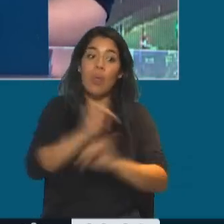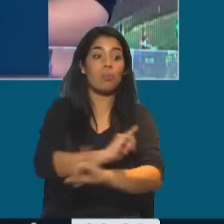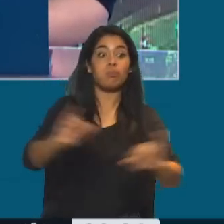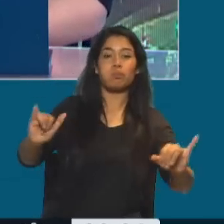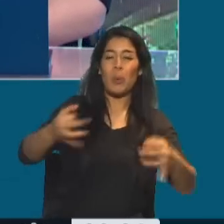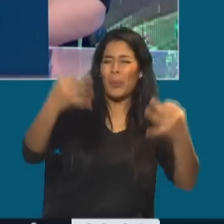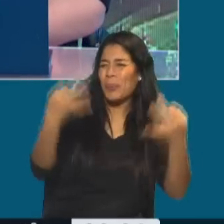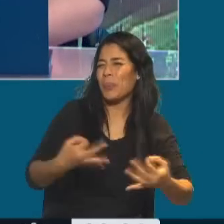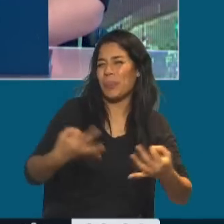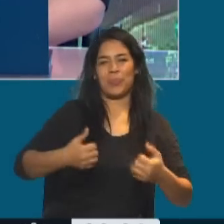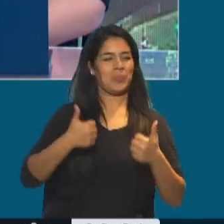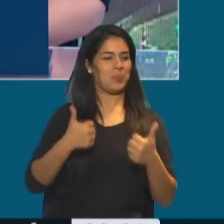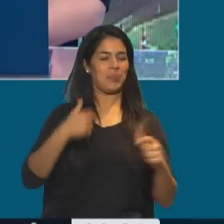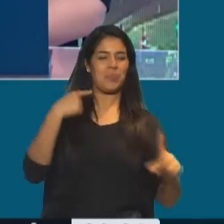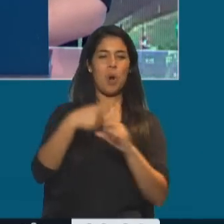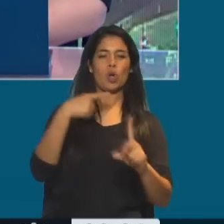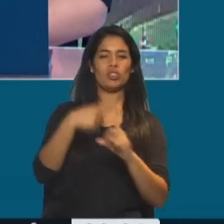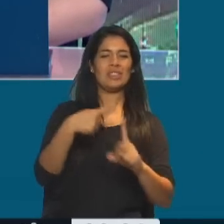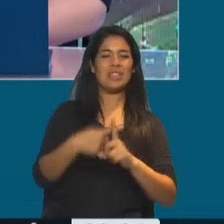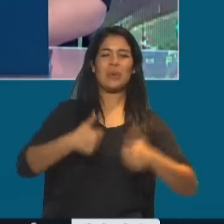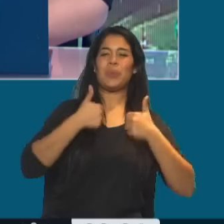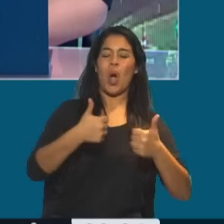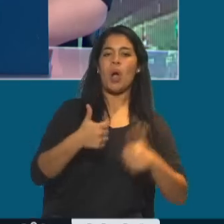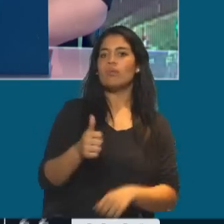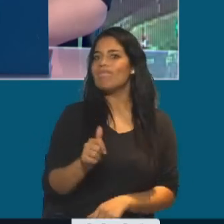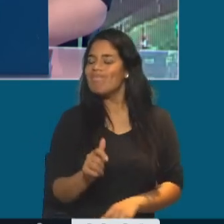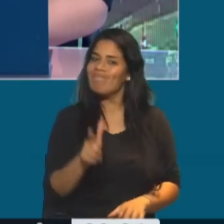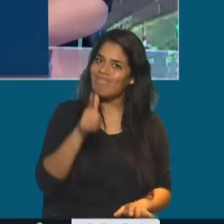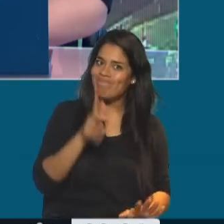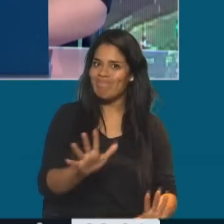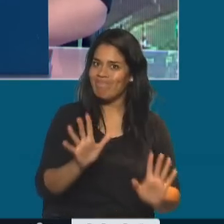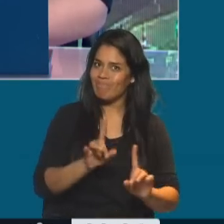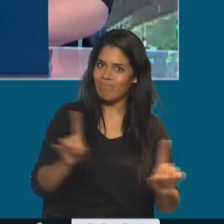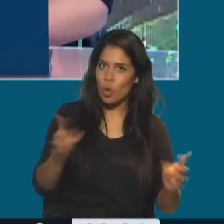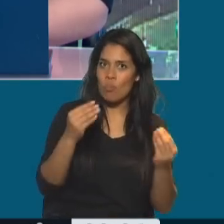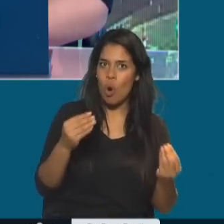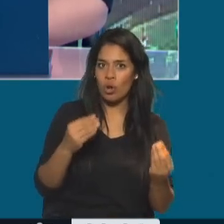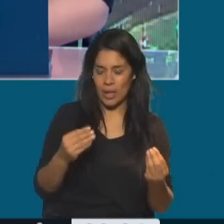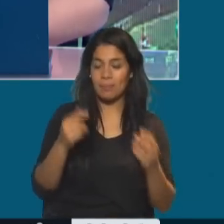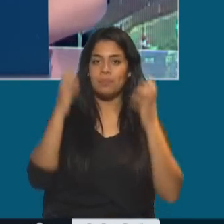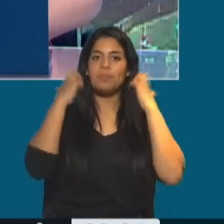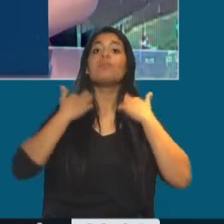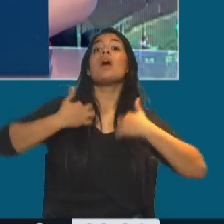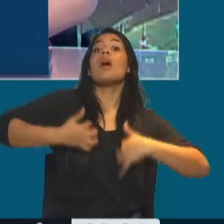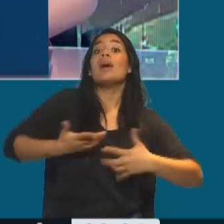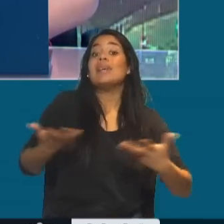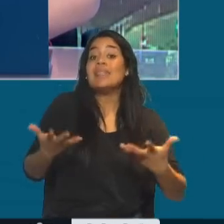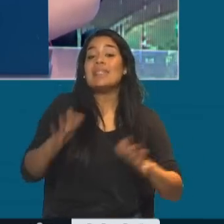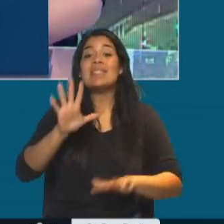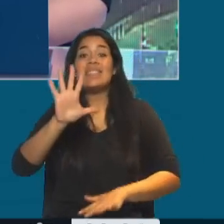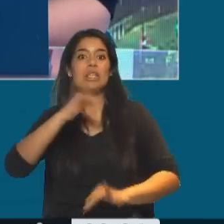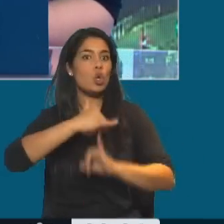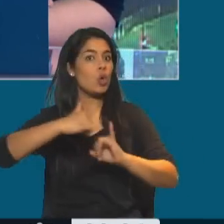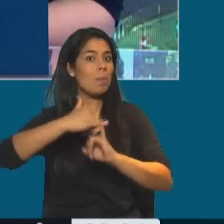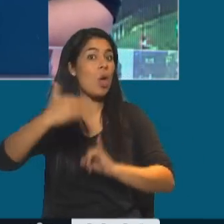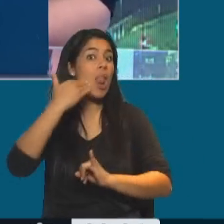Si pensamos que se dio la renuncia del ministro de Economía a las 5:30 de la tarde